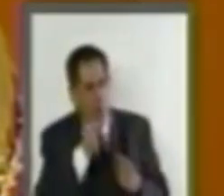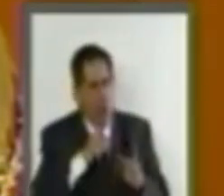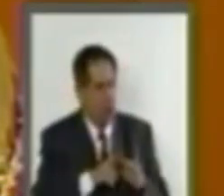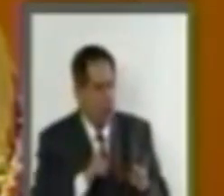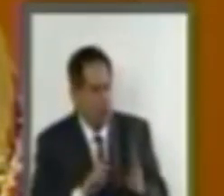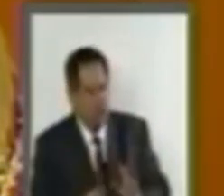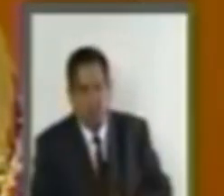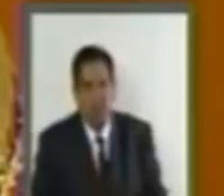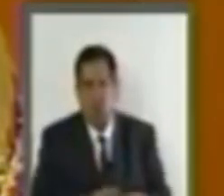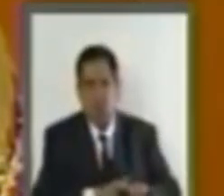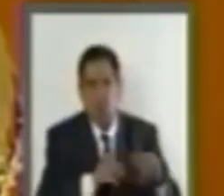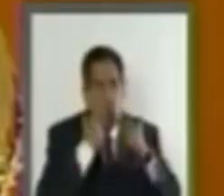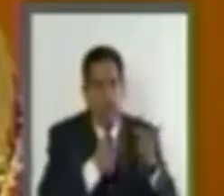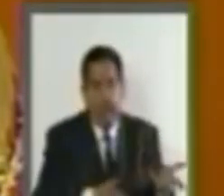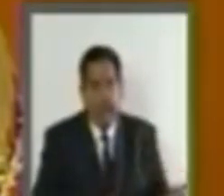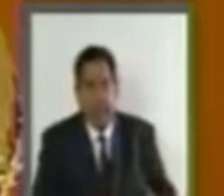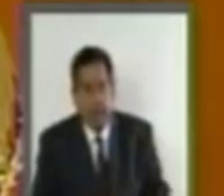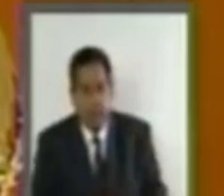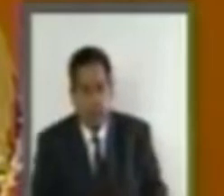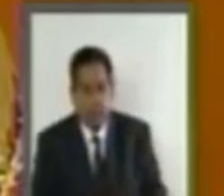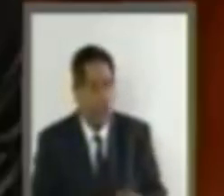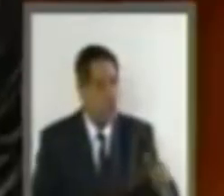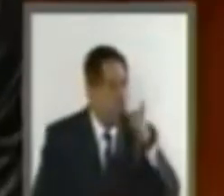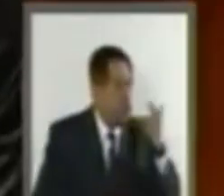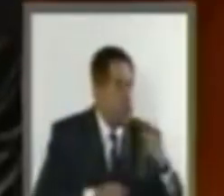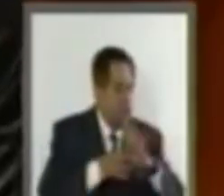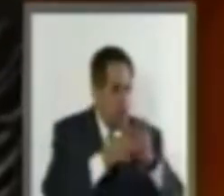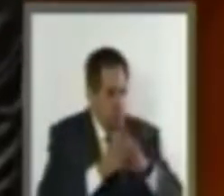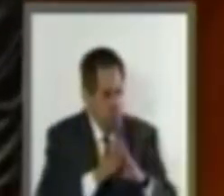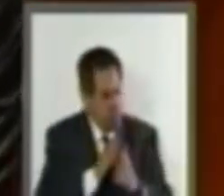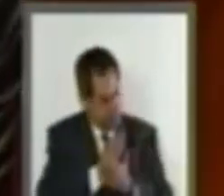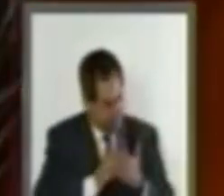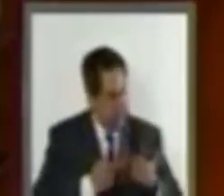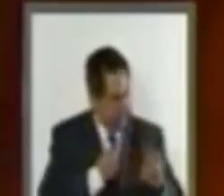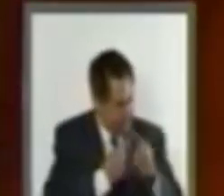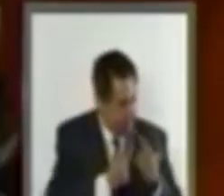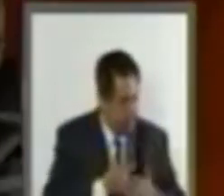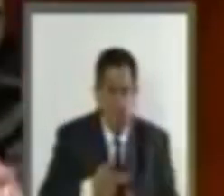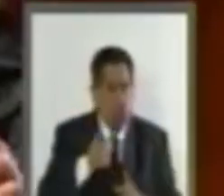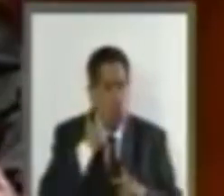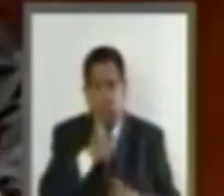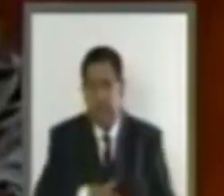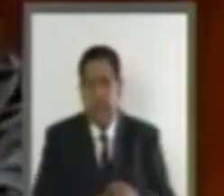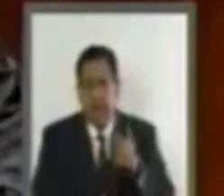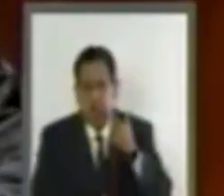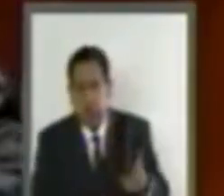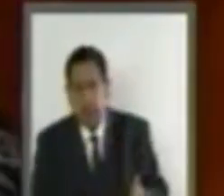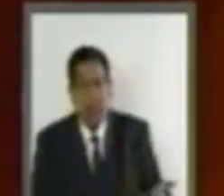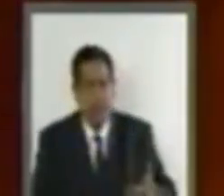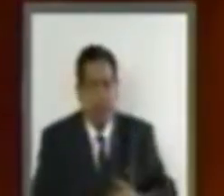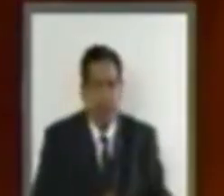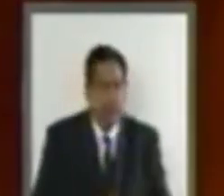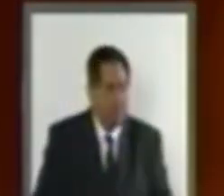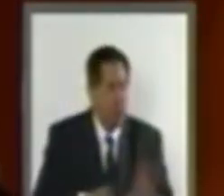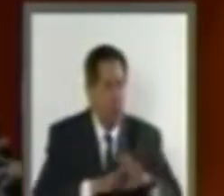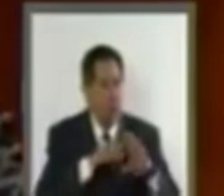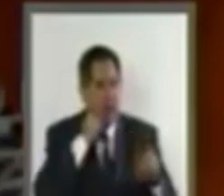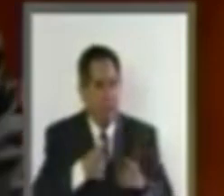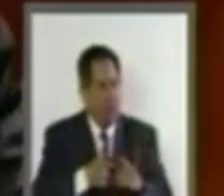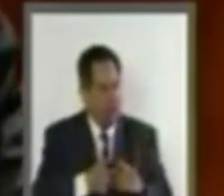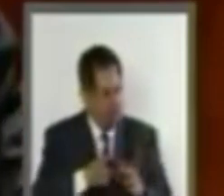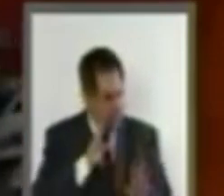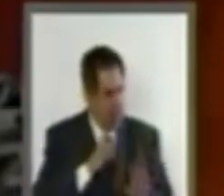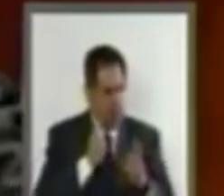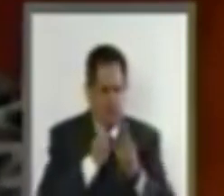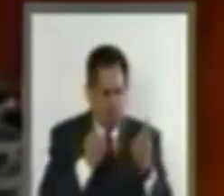Cámara de Diputados también tiene muchísimas deficiencias. Y si queremos una institución sólida, una institución fuerte, no solo nos tiene